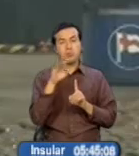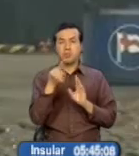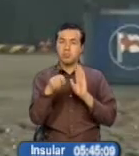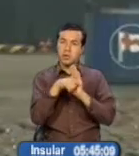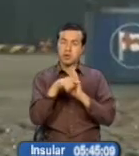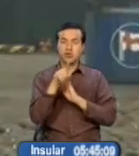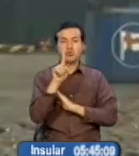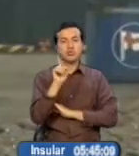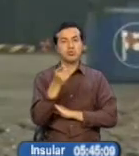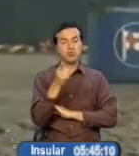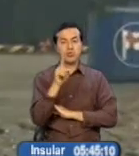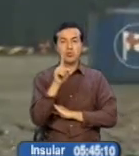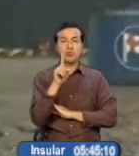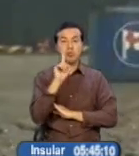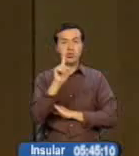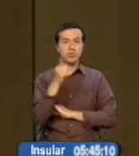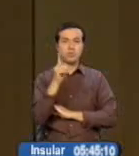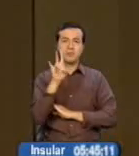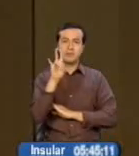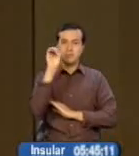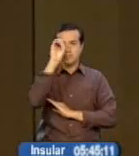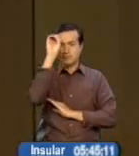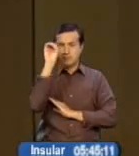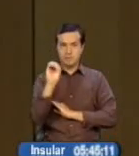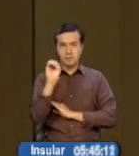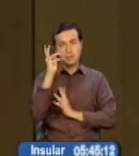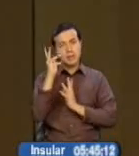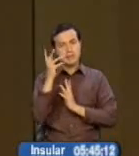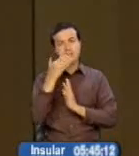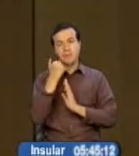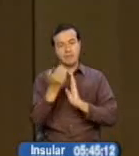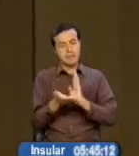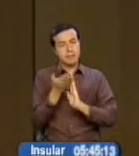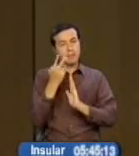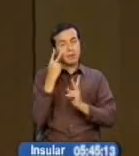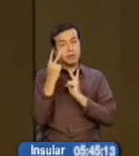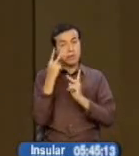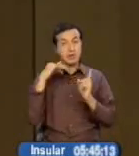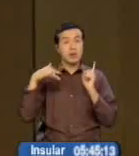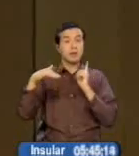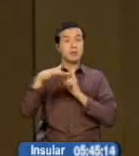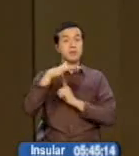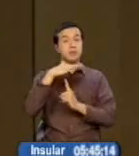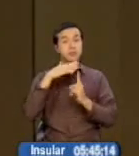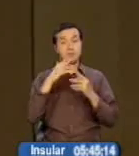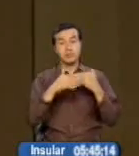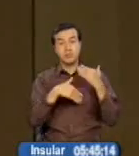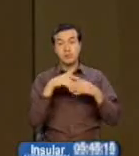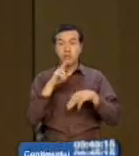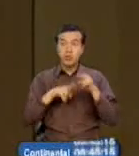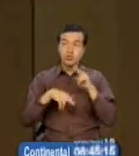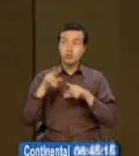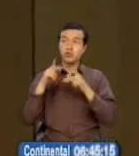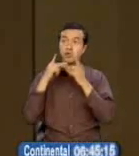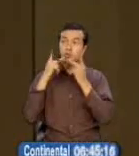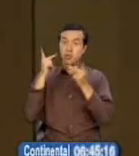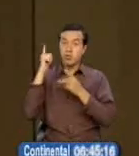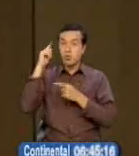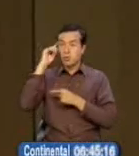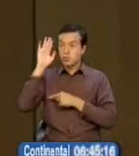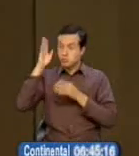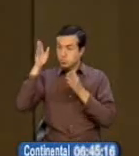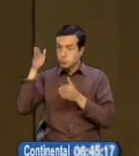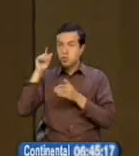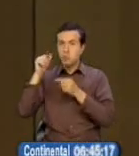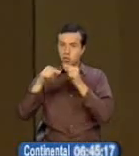menos 1.7%. O incluso la podríamos mejorar, pero esto hay que ver cómo se da el nivel de ejecución de obra pública, que ya se está empezando